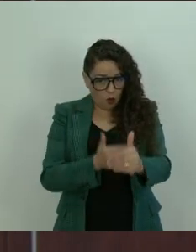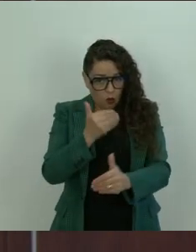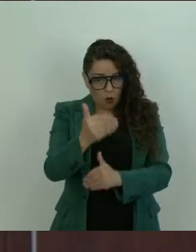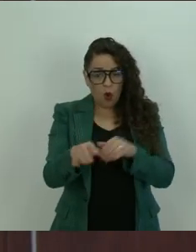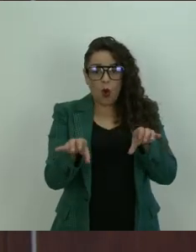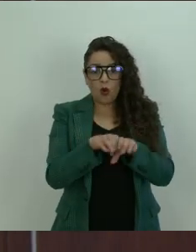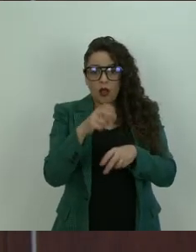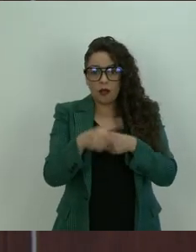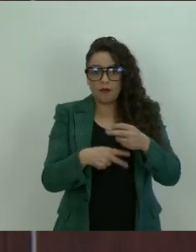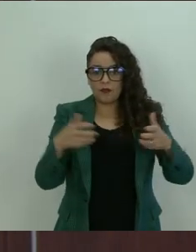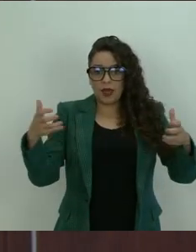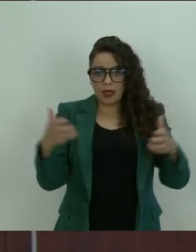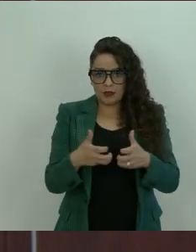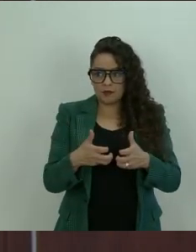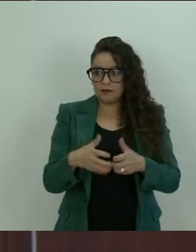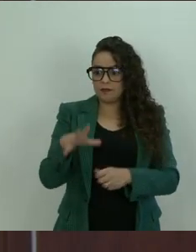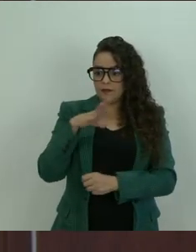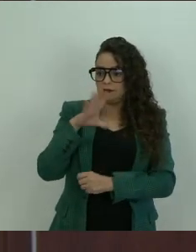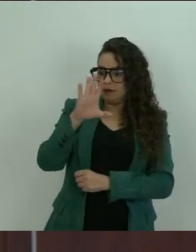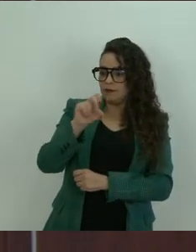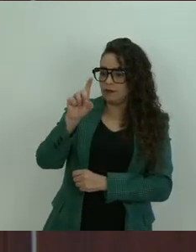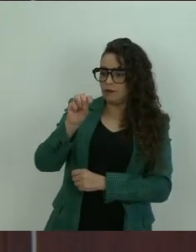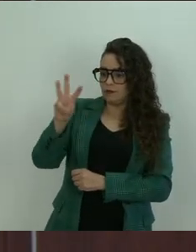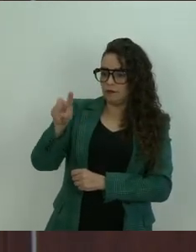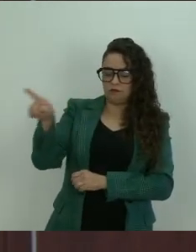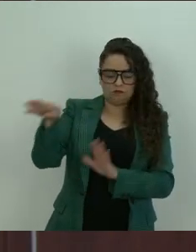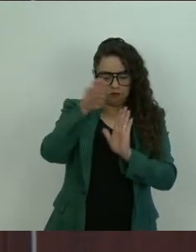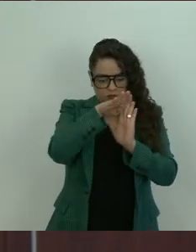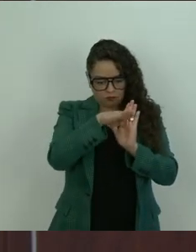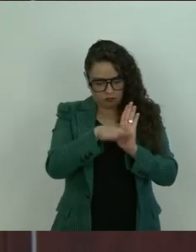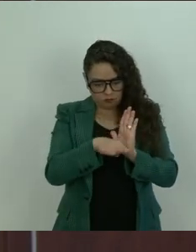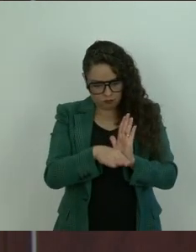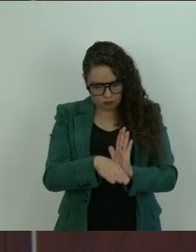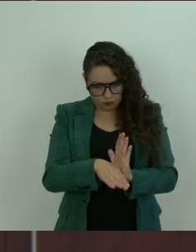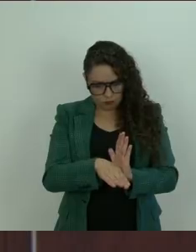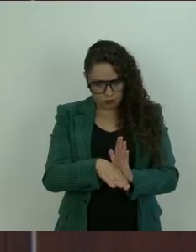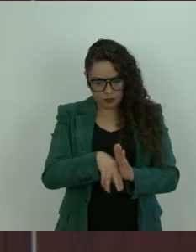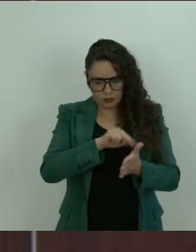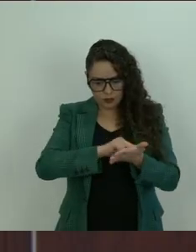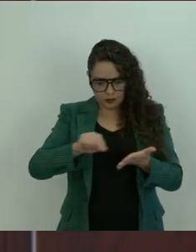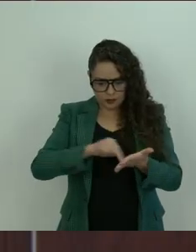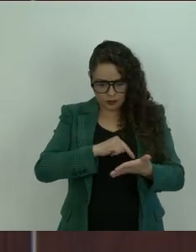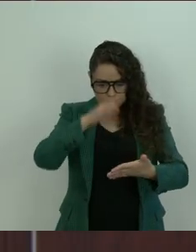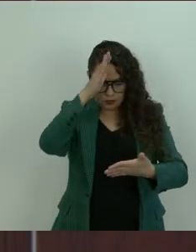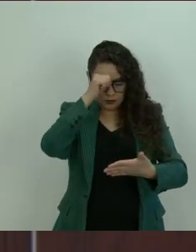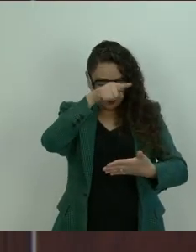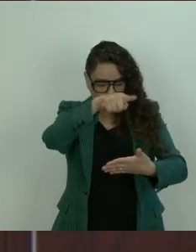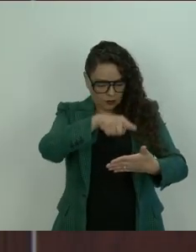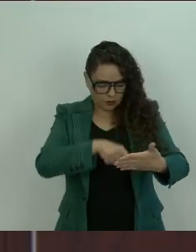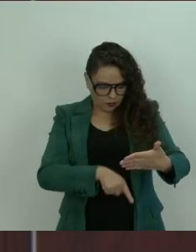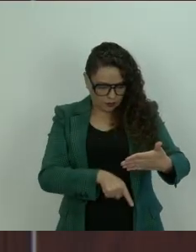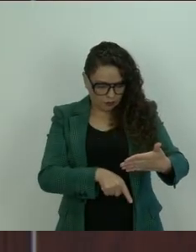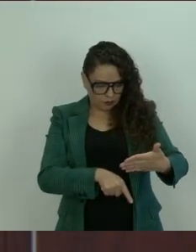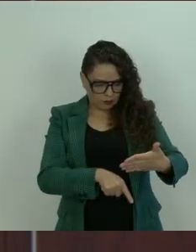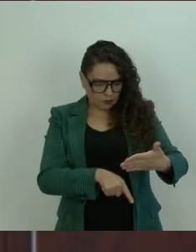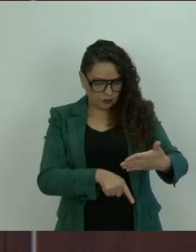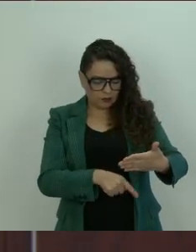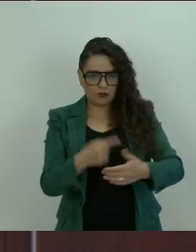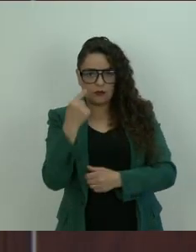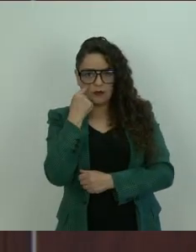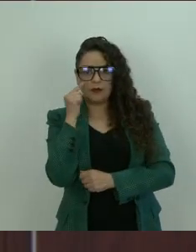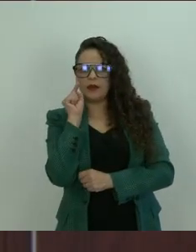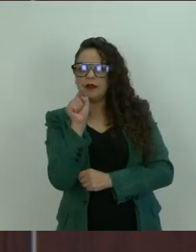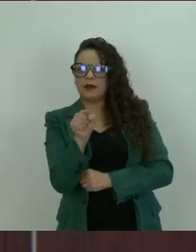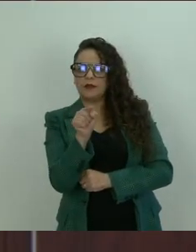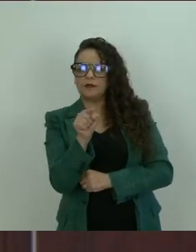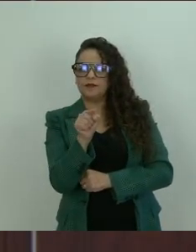trae la Convención de la CEDAW, que, hago un paréntesis, la Convención de la CEDAW se